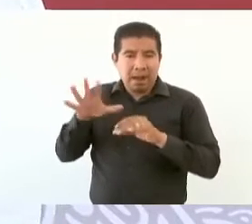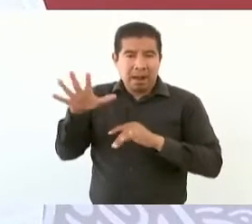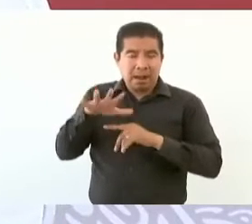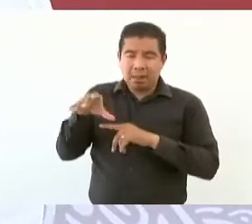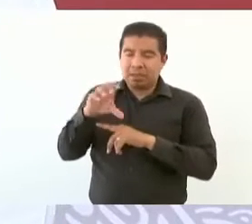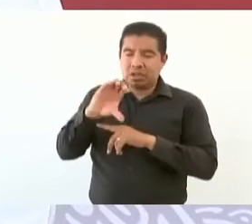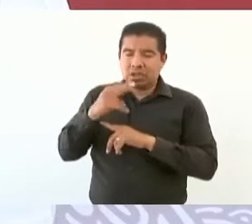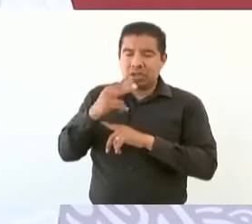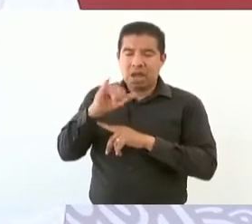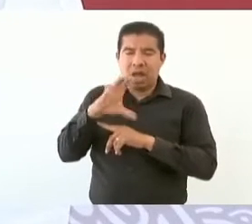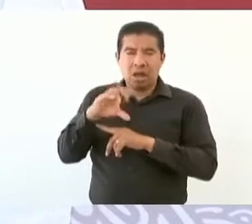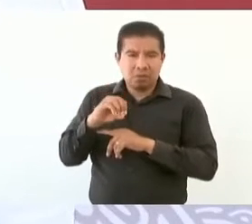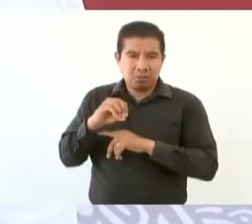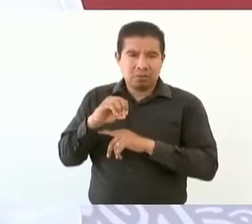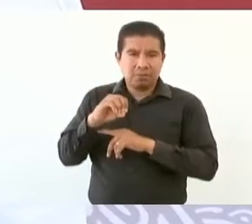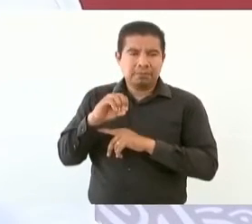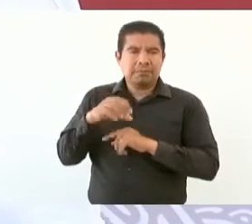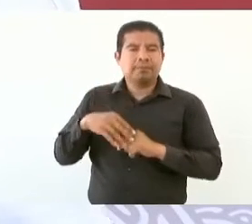Unidos,